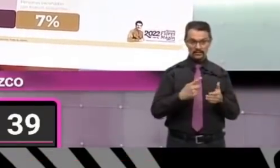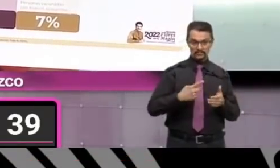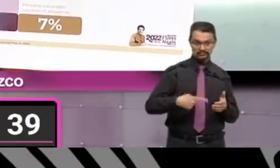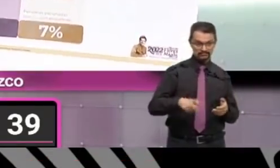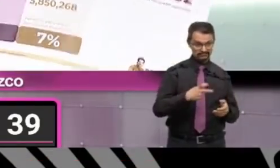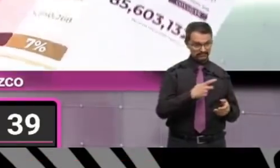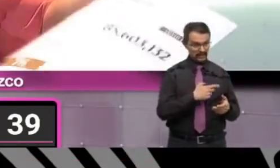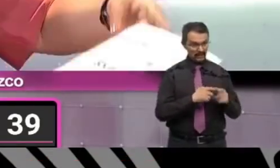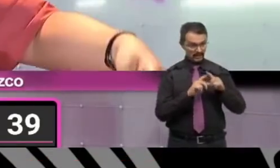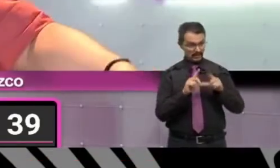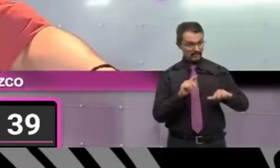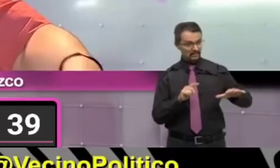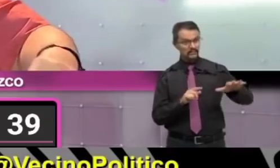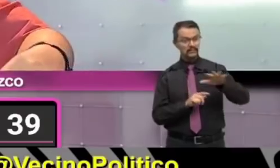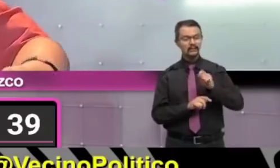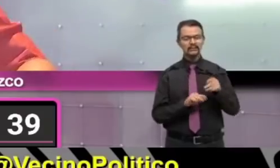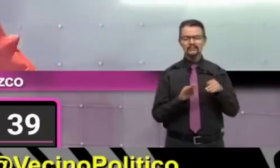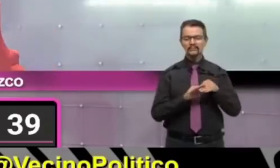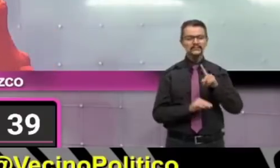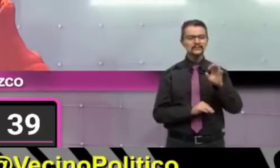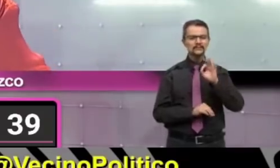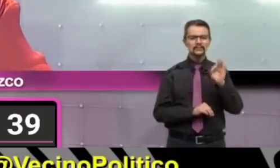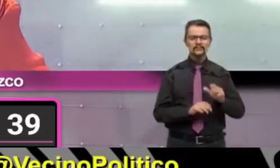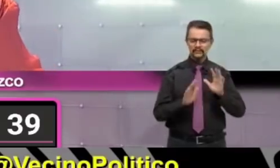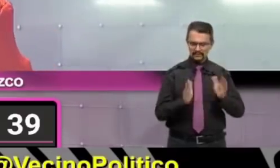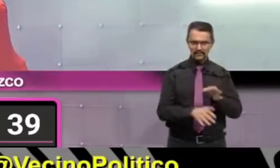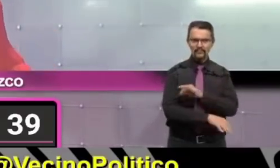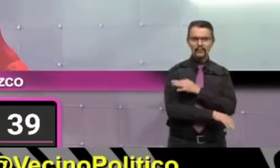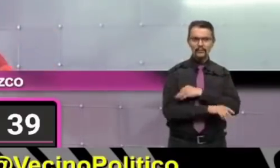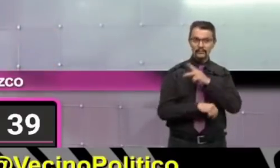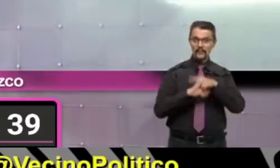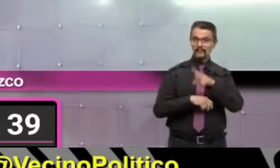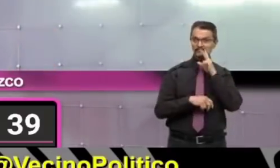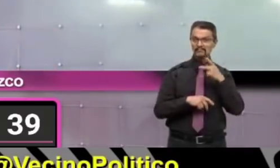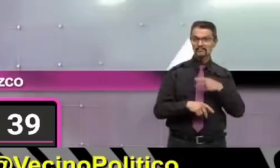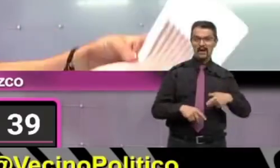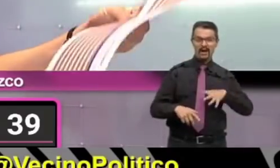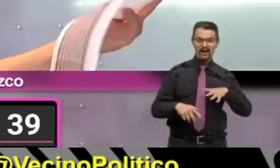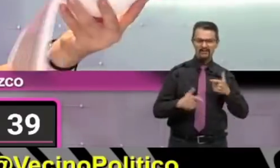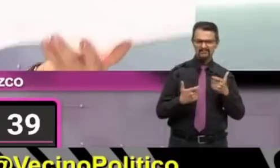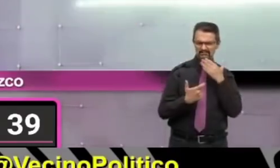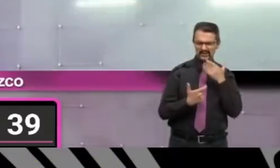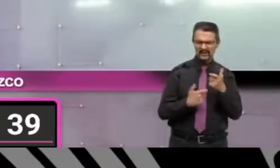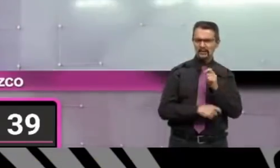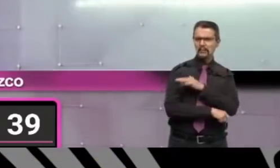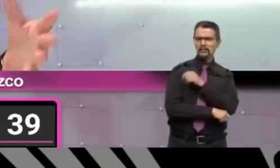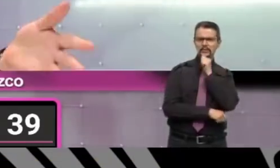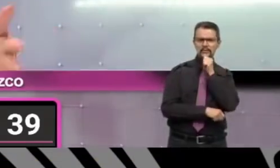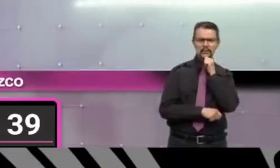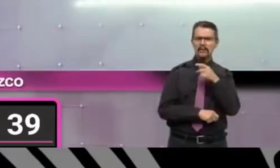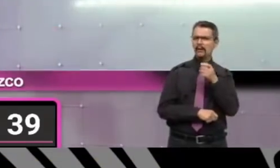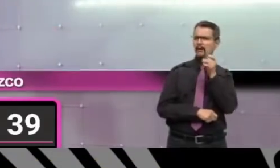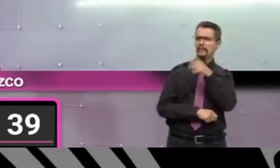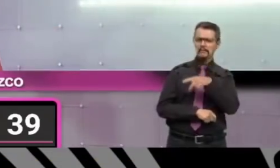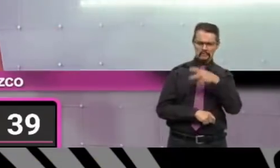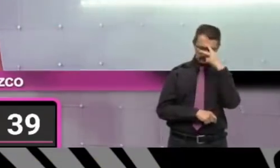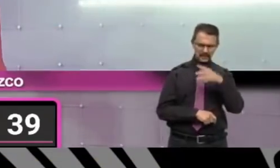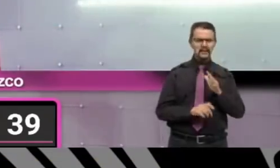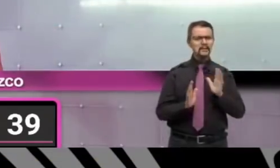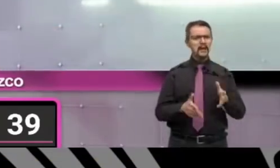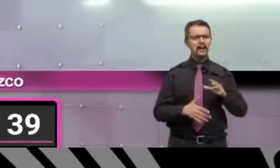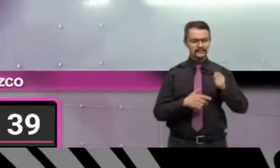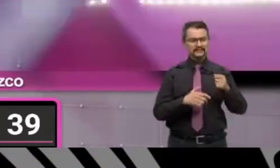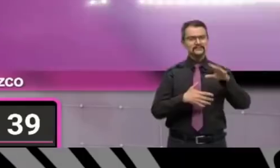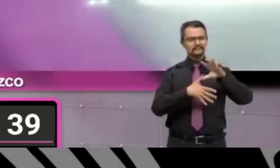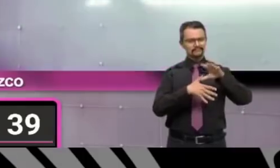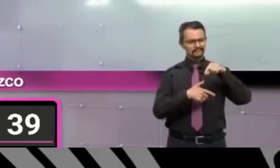lo cual ni siquiera países primermundistas han logrado. Y eso es muy importante recalcarlo, porque en América Latina somos un referente y precisamente hemos servido de ejemplo